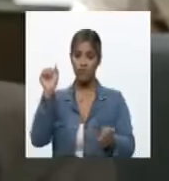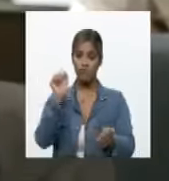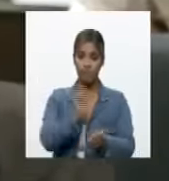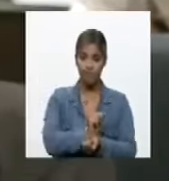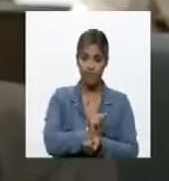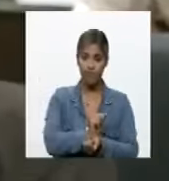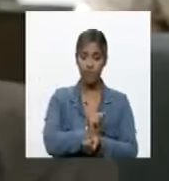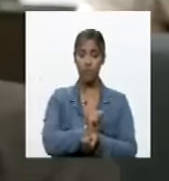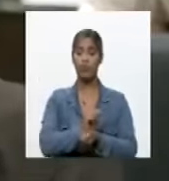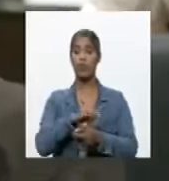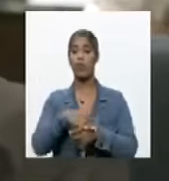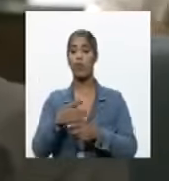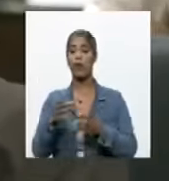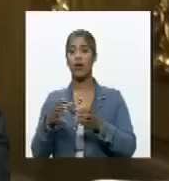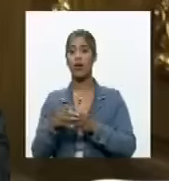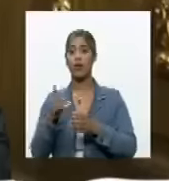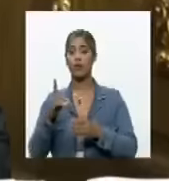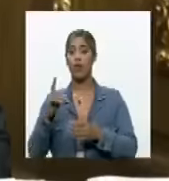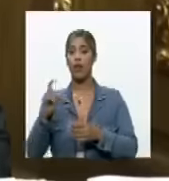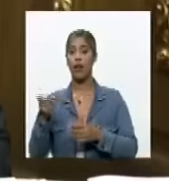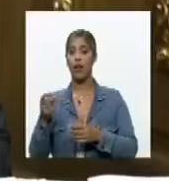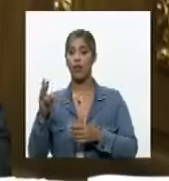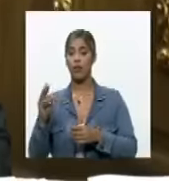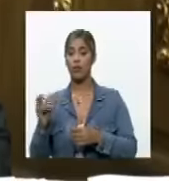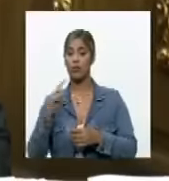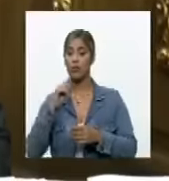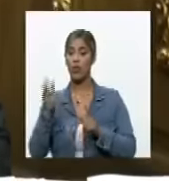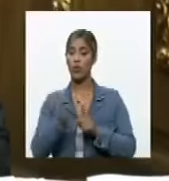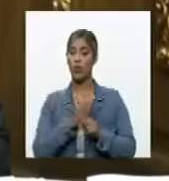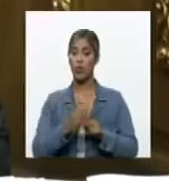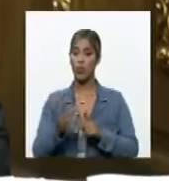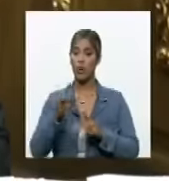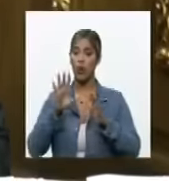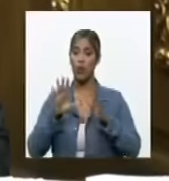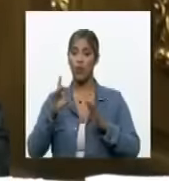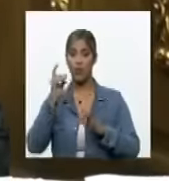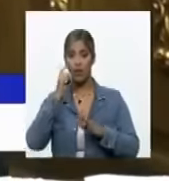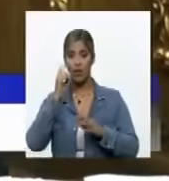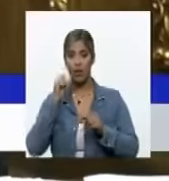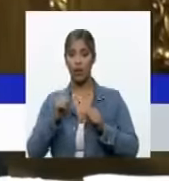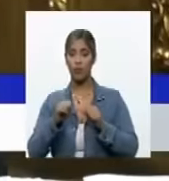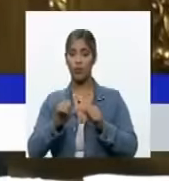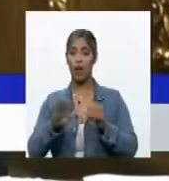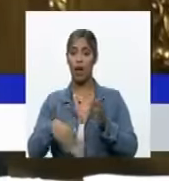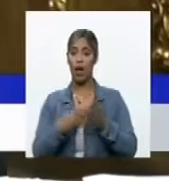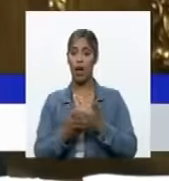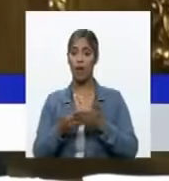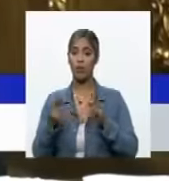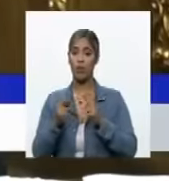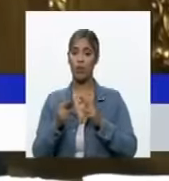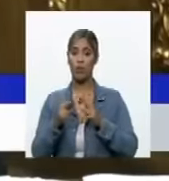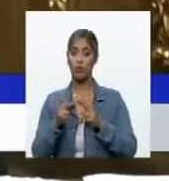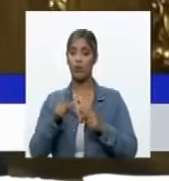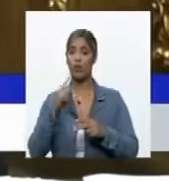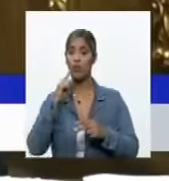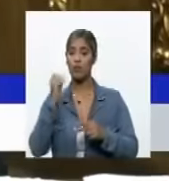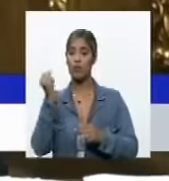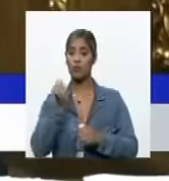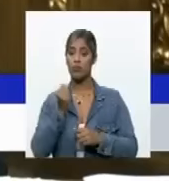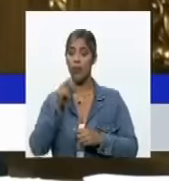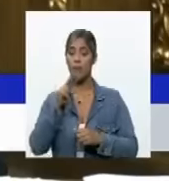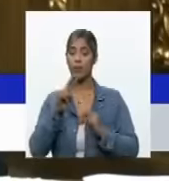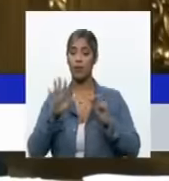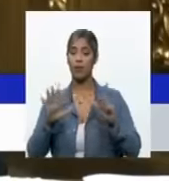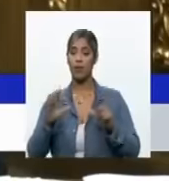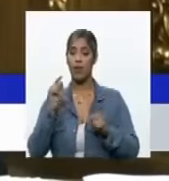de la Dirección General de Policía, quienes lo secuestran y torturan durante 9 días continuos hasta conocerse de su cruento asesinato el